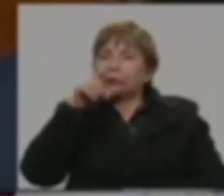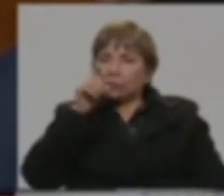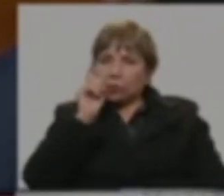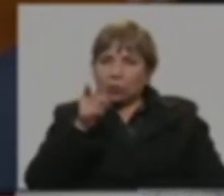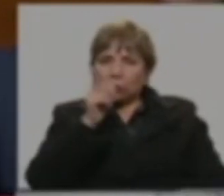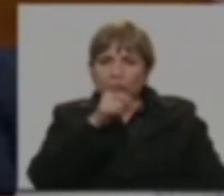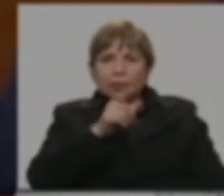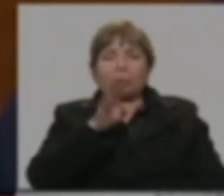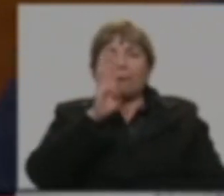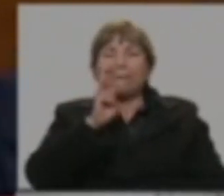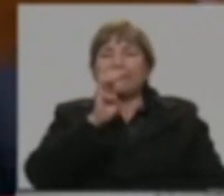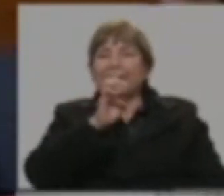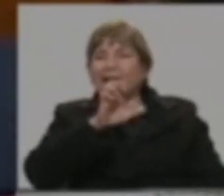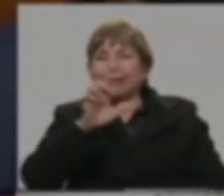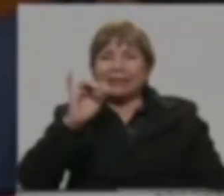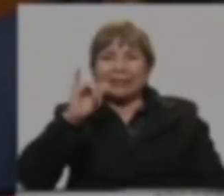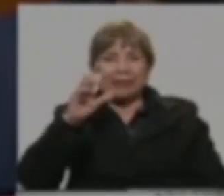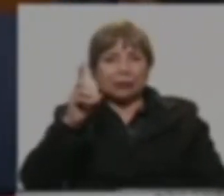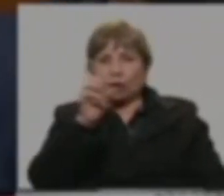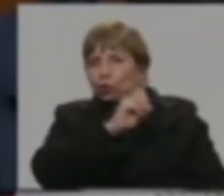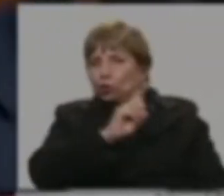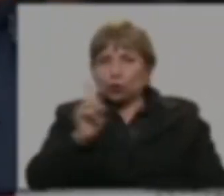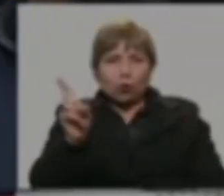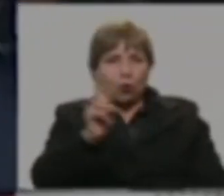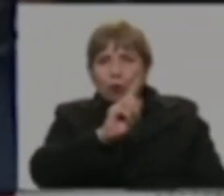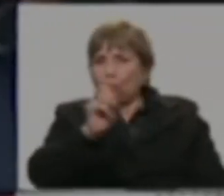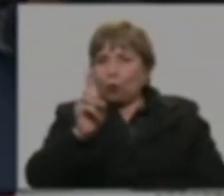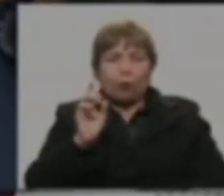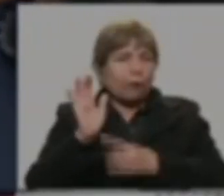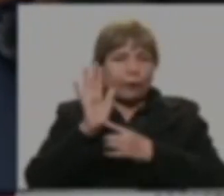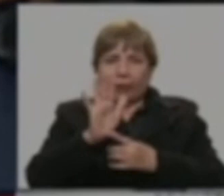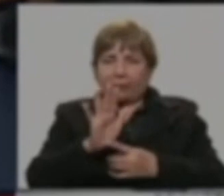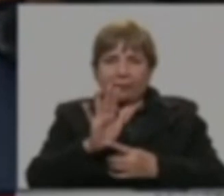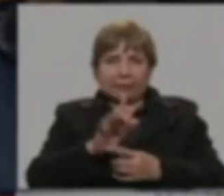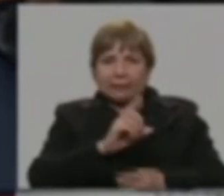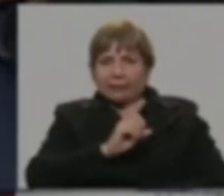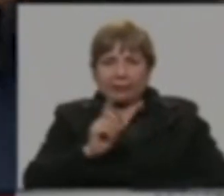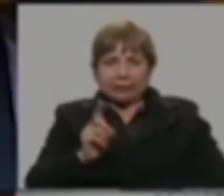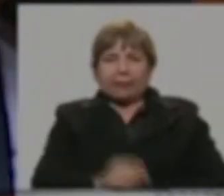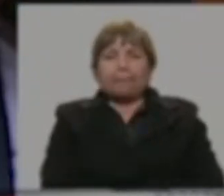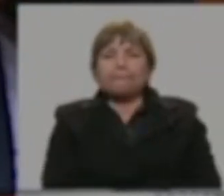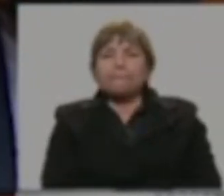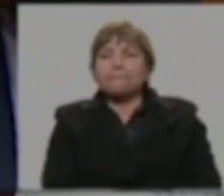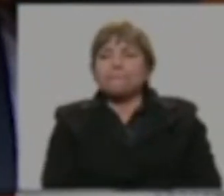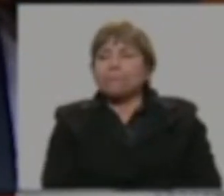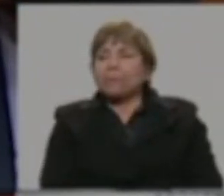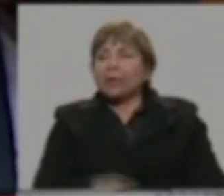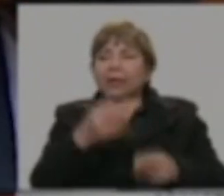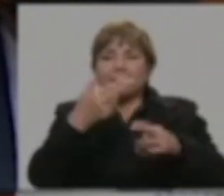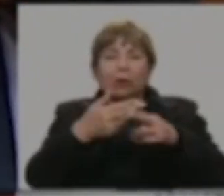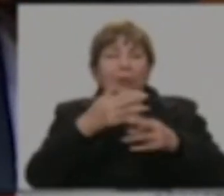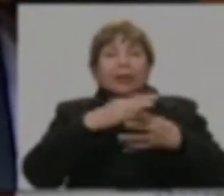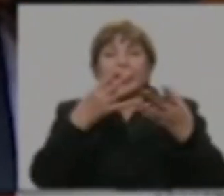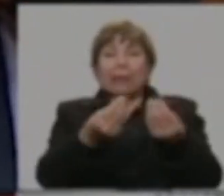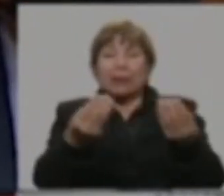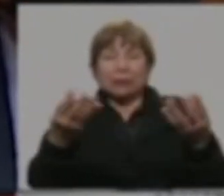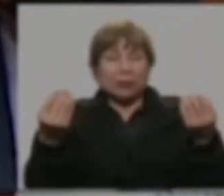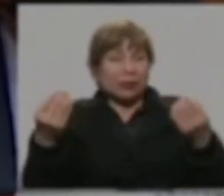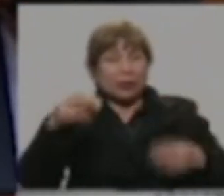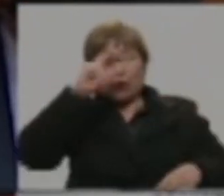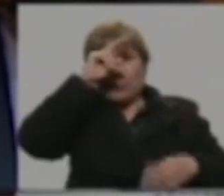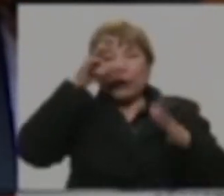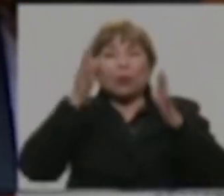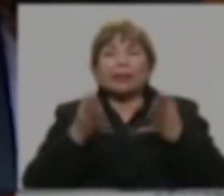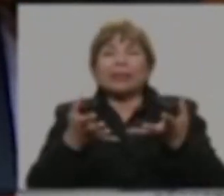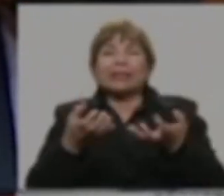que usted, señor Bellido, no representa. En nombre de la mayoría de